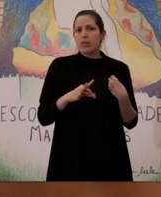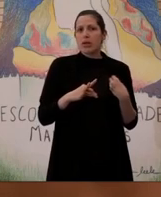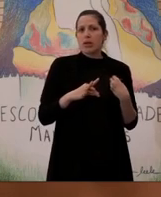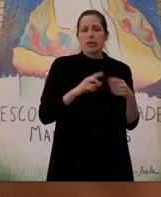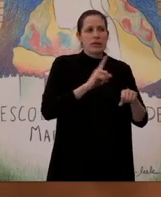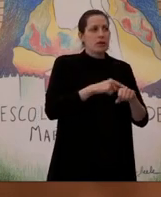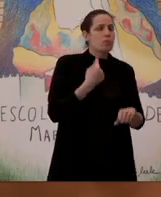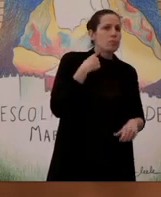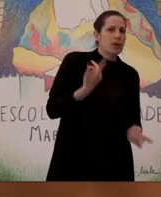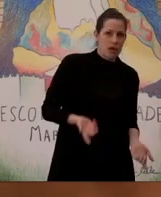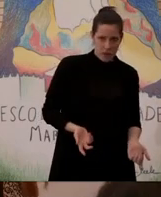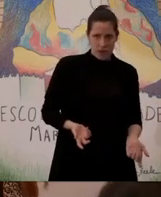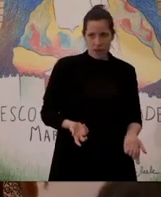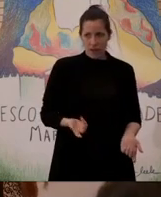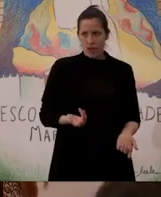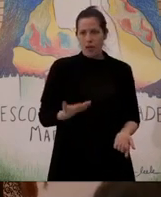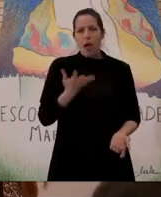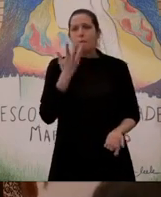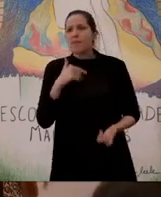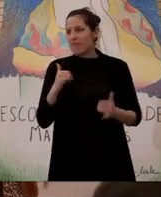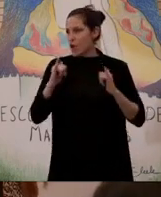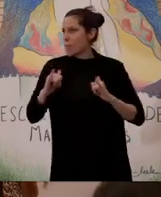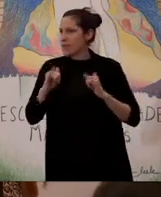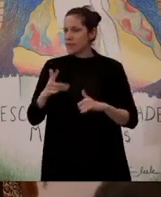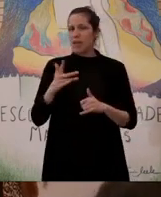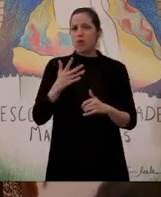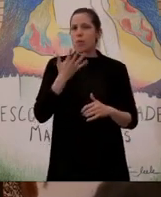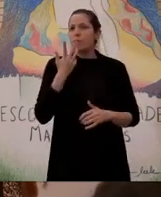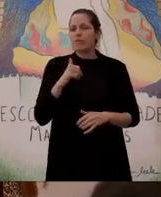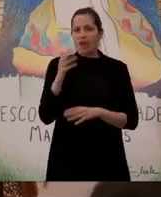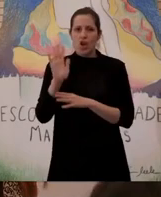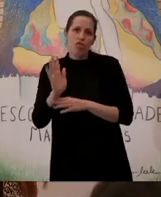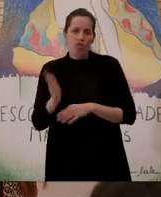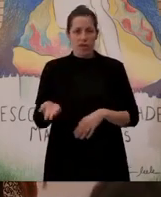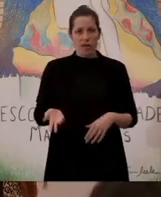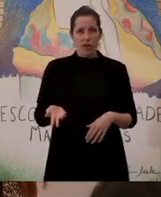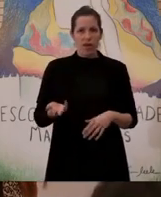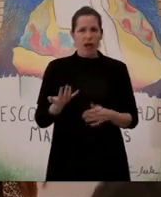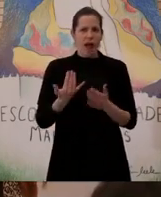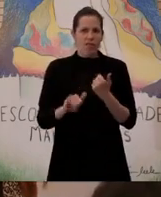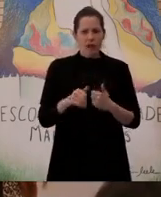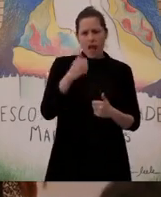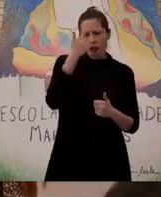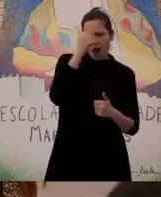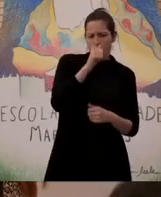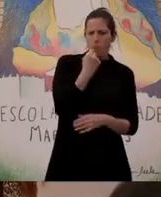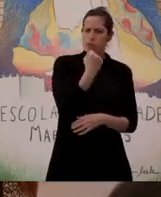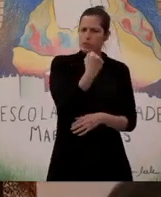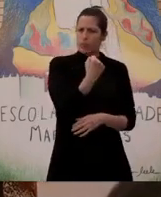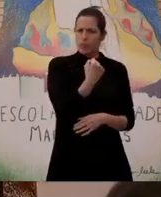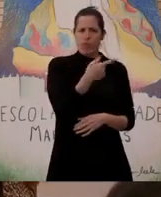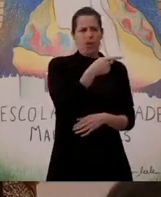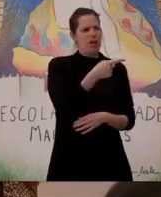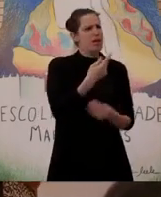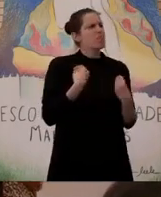Y sobre todo más divertida prefiero a pasear prefiero el cine prefiero ir a que además él es los que están al hipopoder Y esa idea no te hayan quehacer